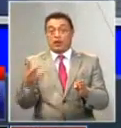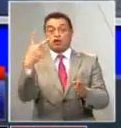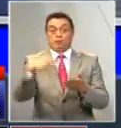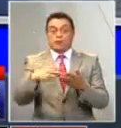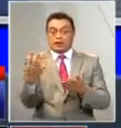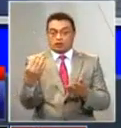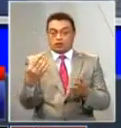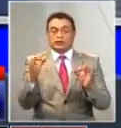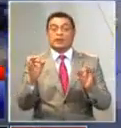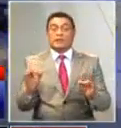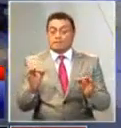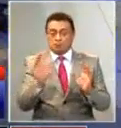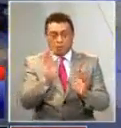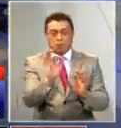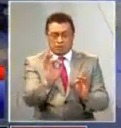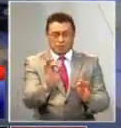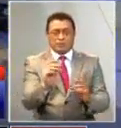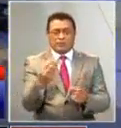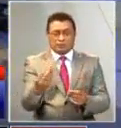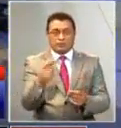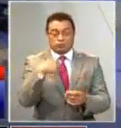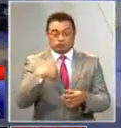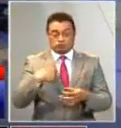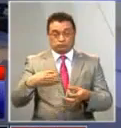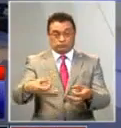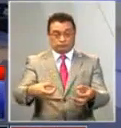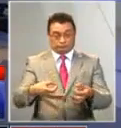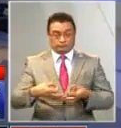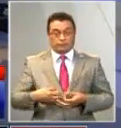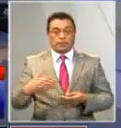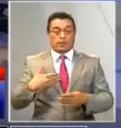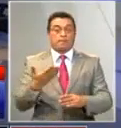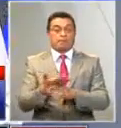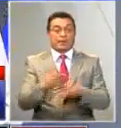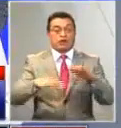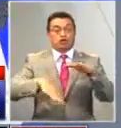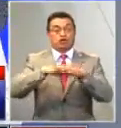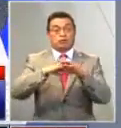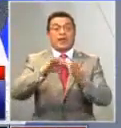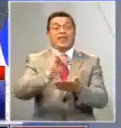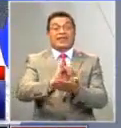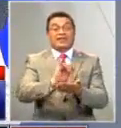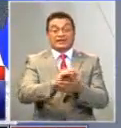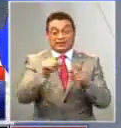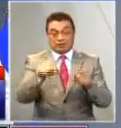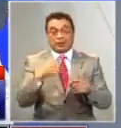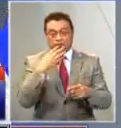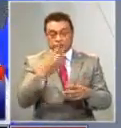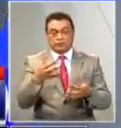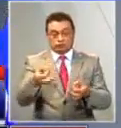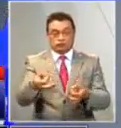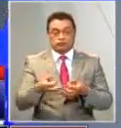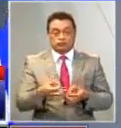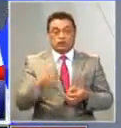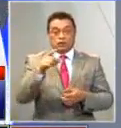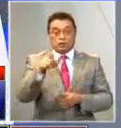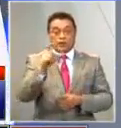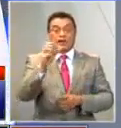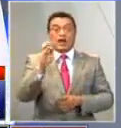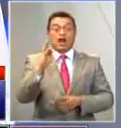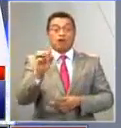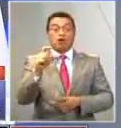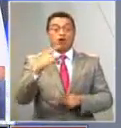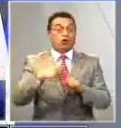oficialmente. Perfecto, pero a mí me llegó un oficio que solicité a la Superintendencia de Casino, que establece precisamente que el Cabo Cruz ya el